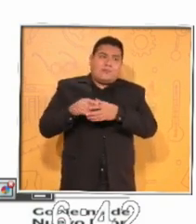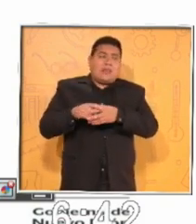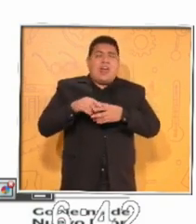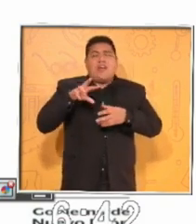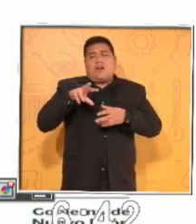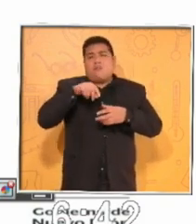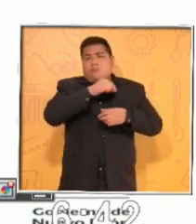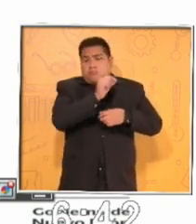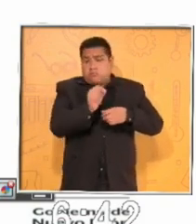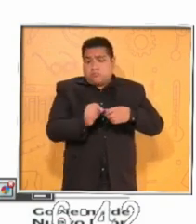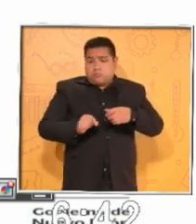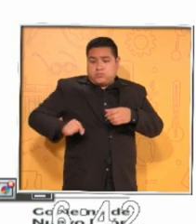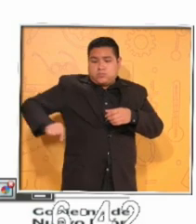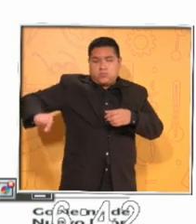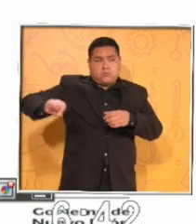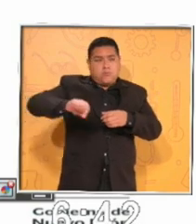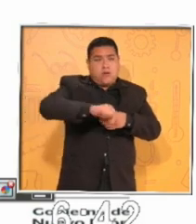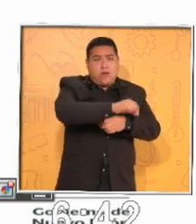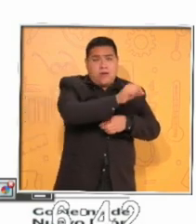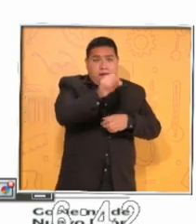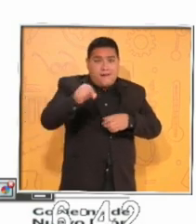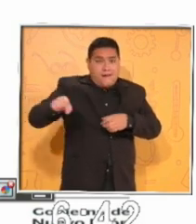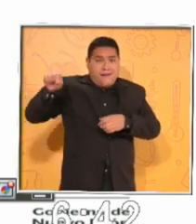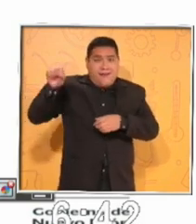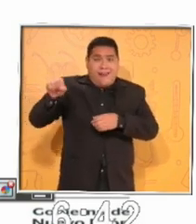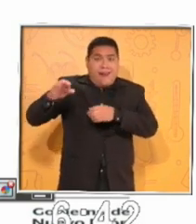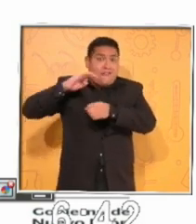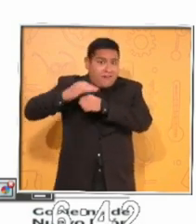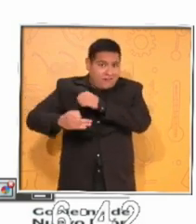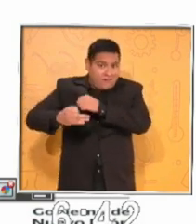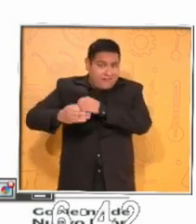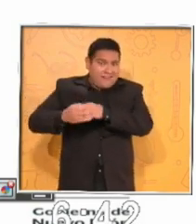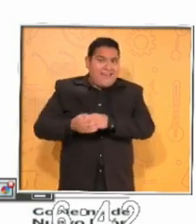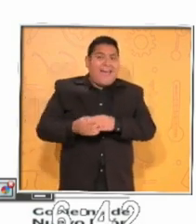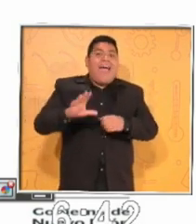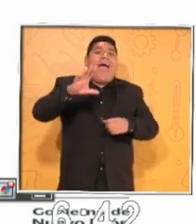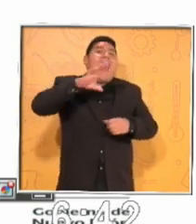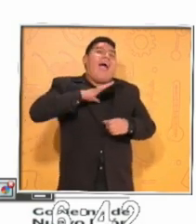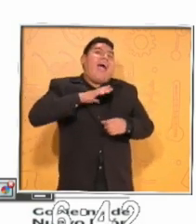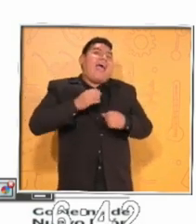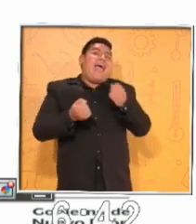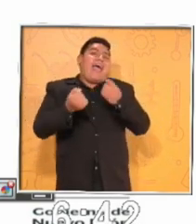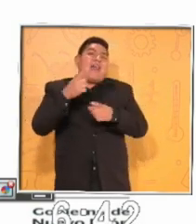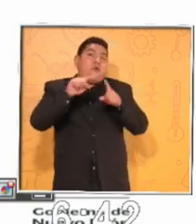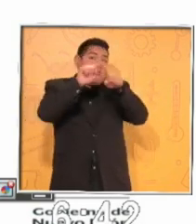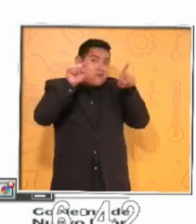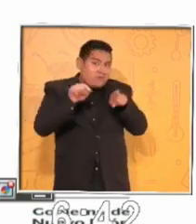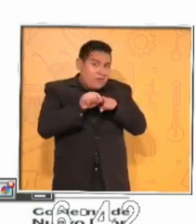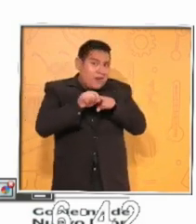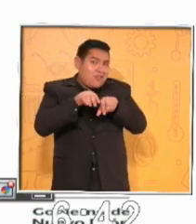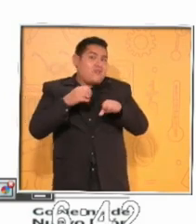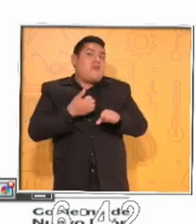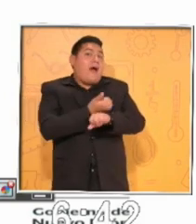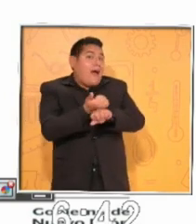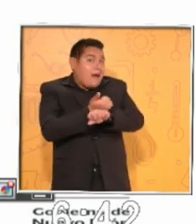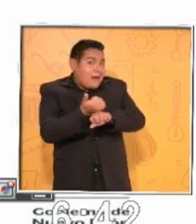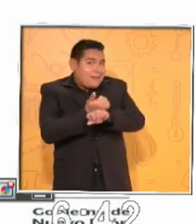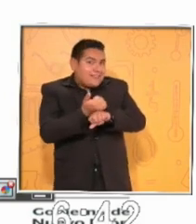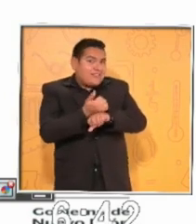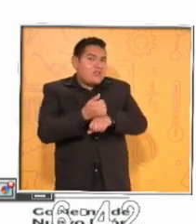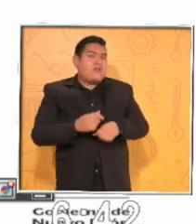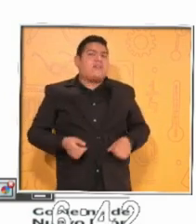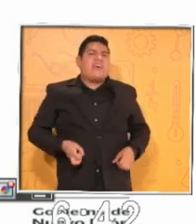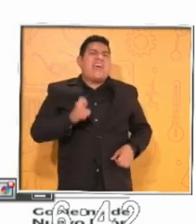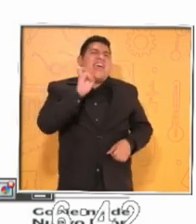hermoso recorrido, al punto final. Hay algunos cuadritos de color amarillo. Esos cuadritos de color amarillo